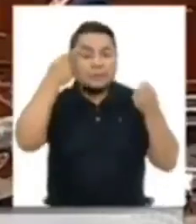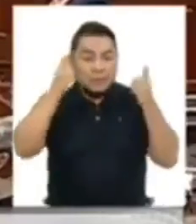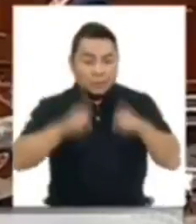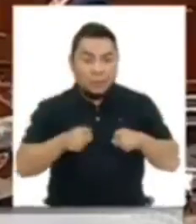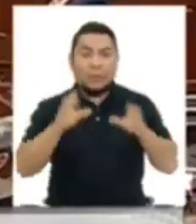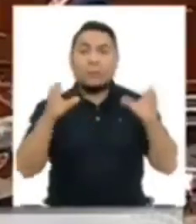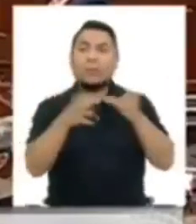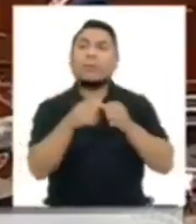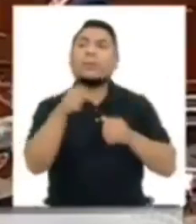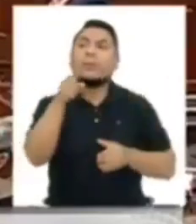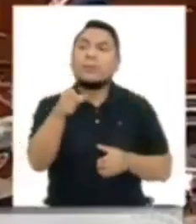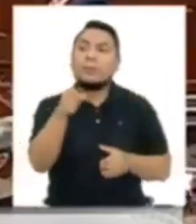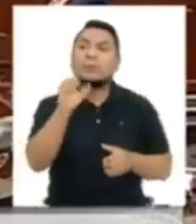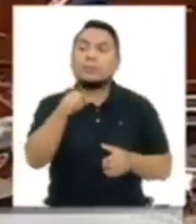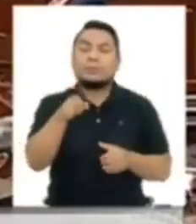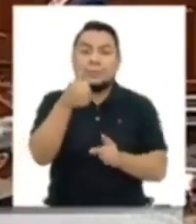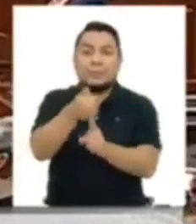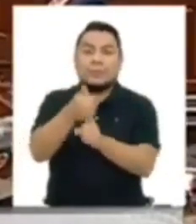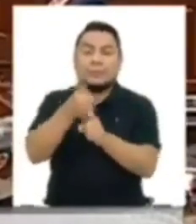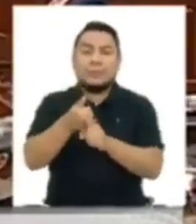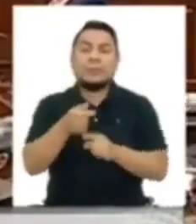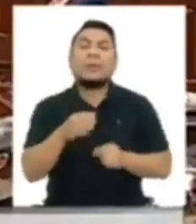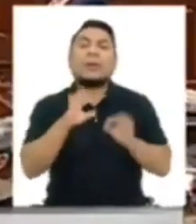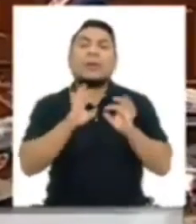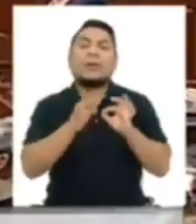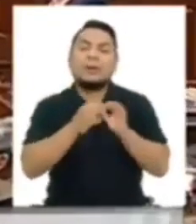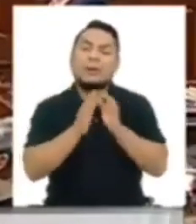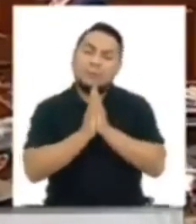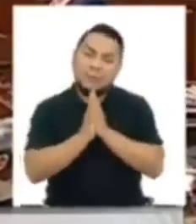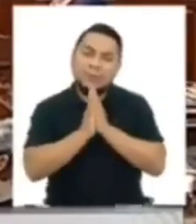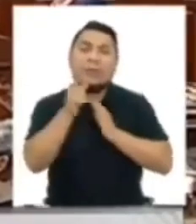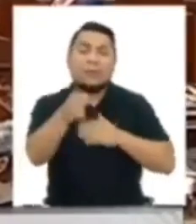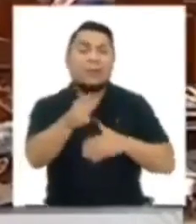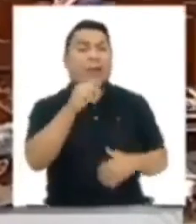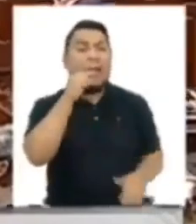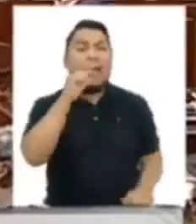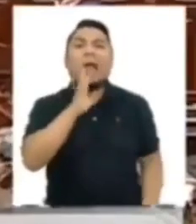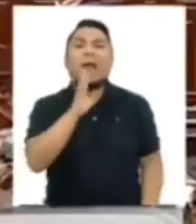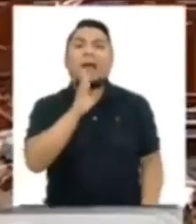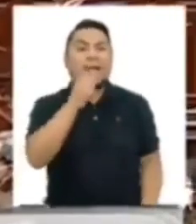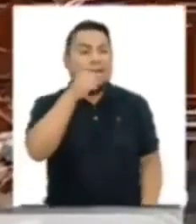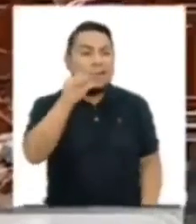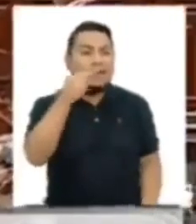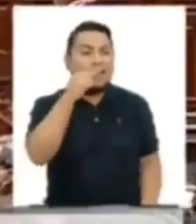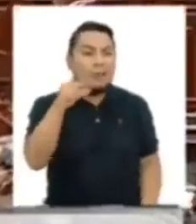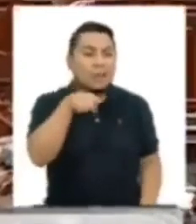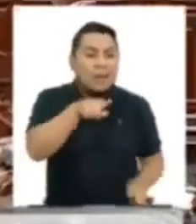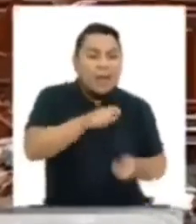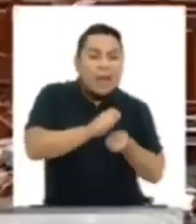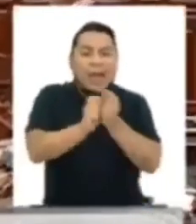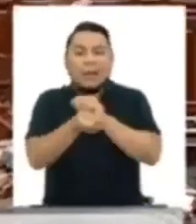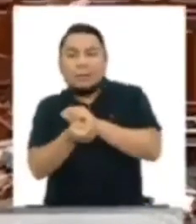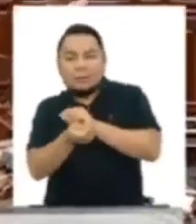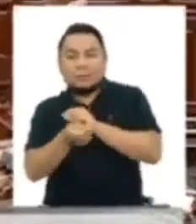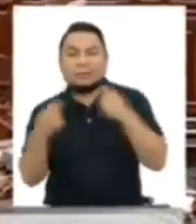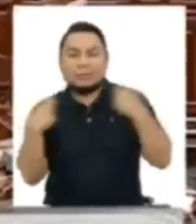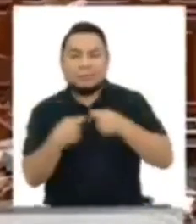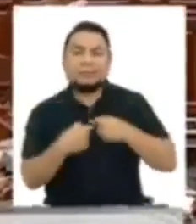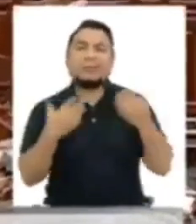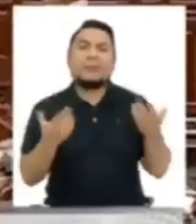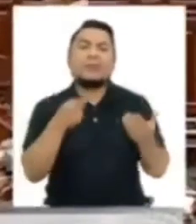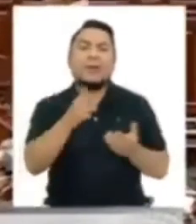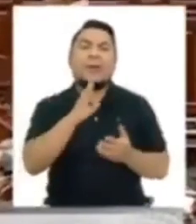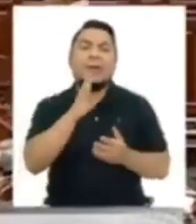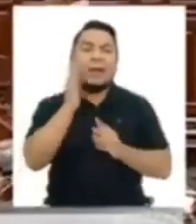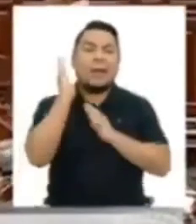promesa que usted lo iba a traducir. Le agradecería que lo traduzca inmediatamente, que no sea tan largo su